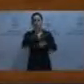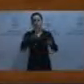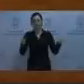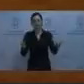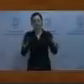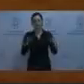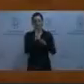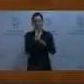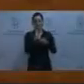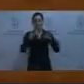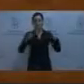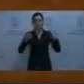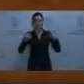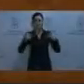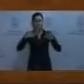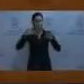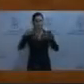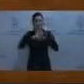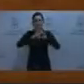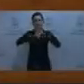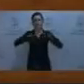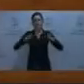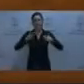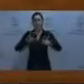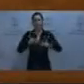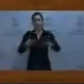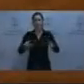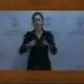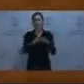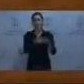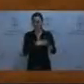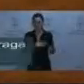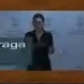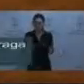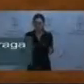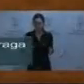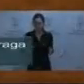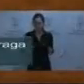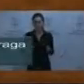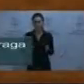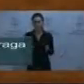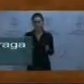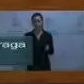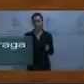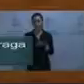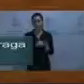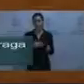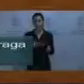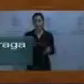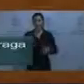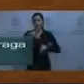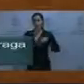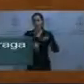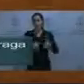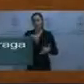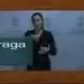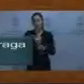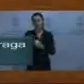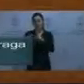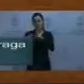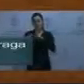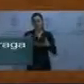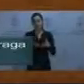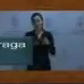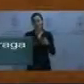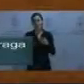clara en cuanto a lo que este grupo parlamentario pretende o quiere someter a votación hoy, ¿no? Han pasado